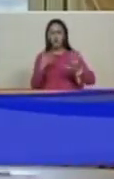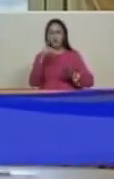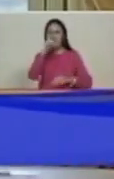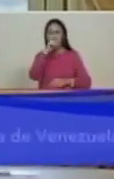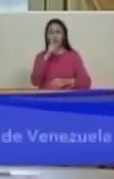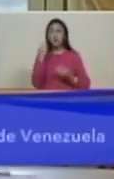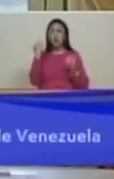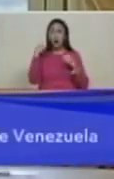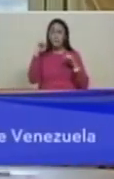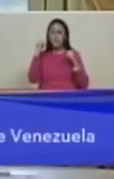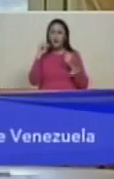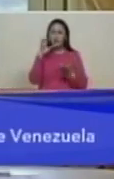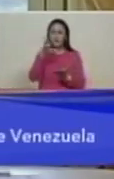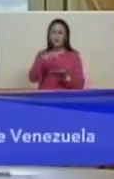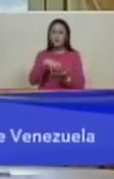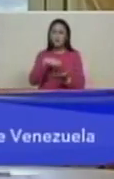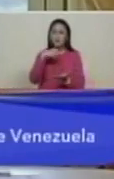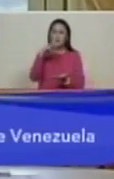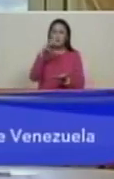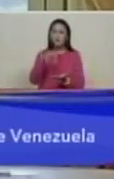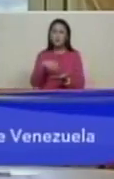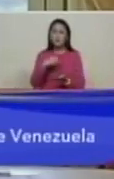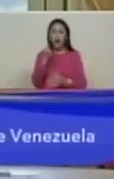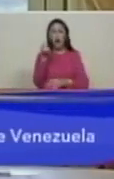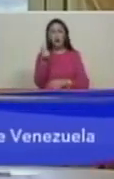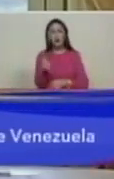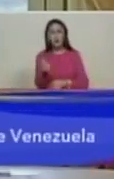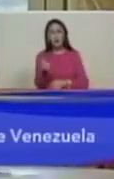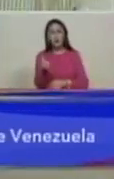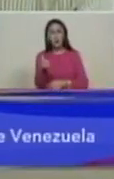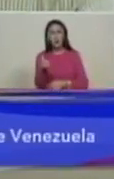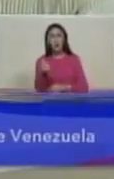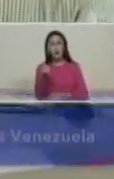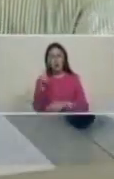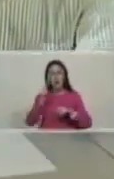aprenda a sembrar arroz, caraota,